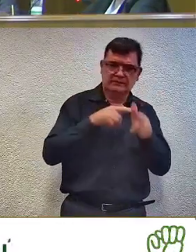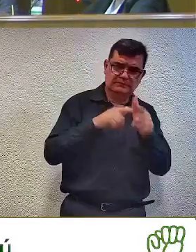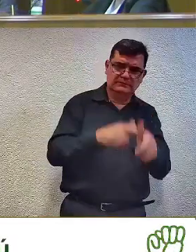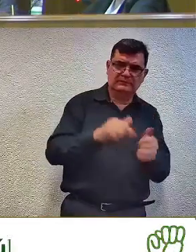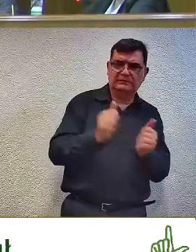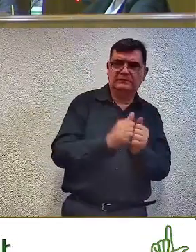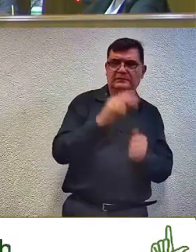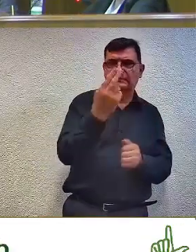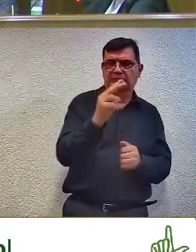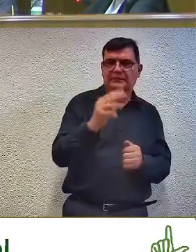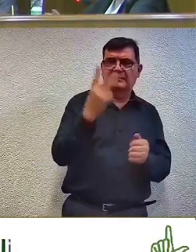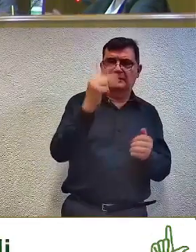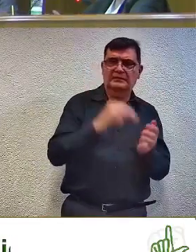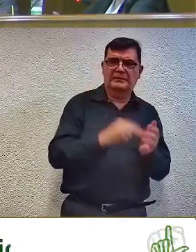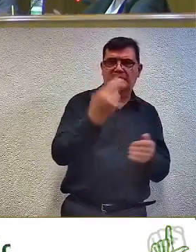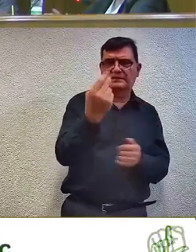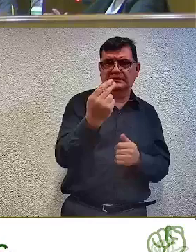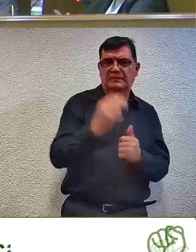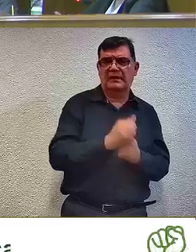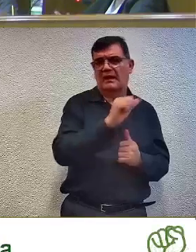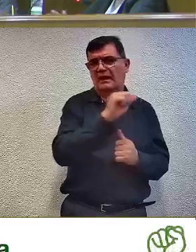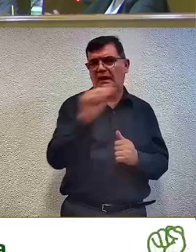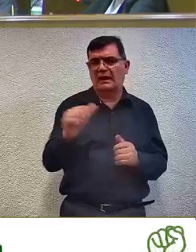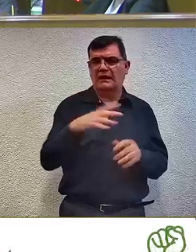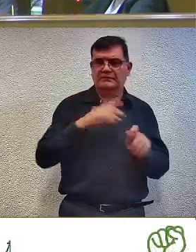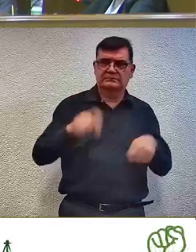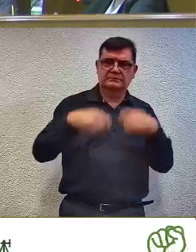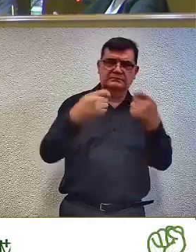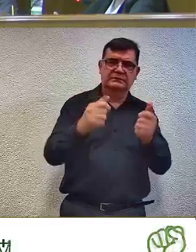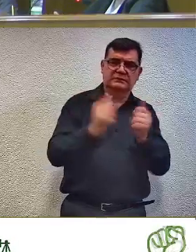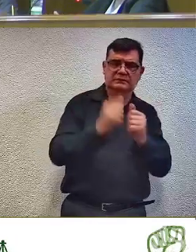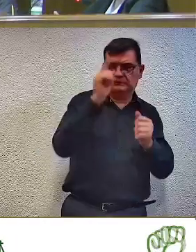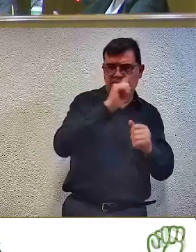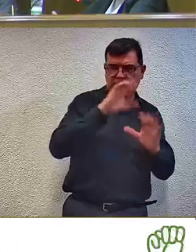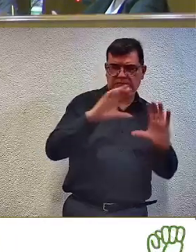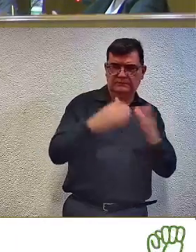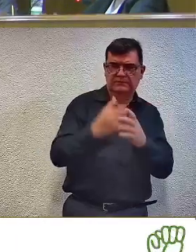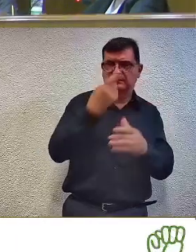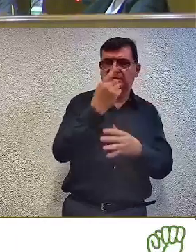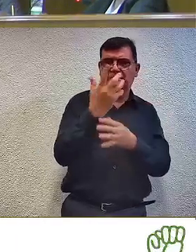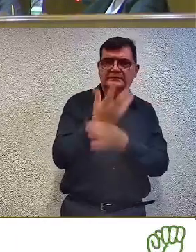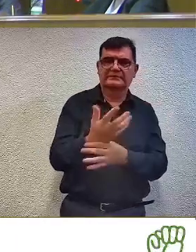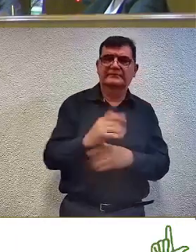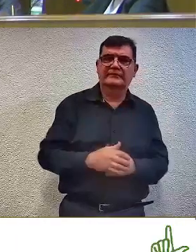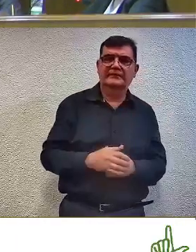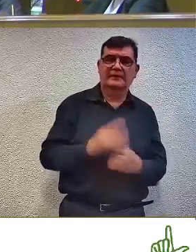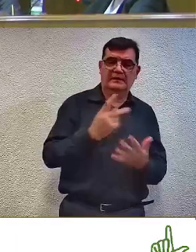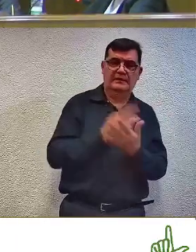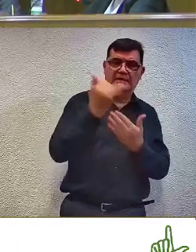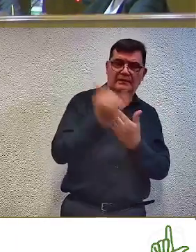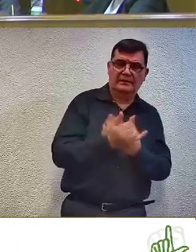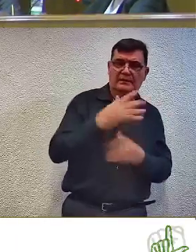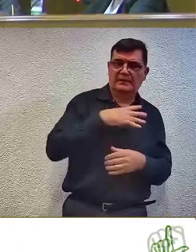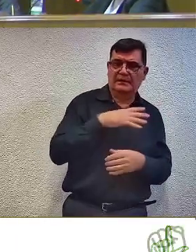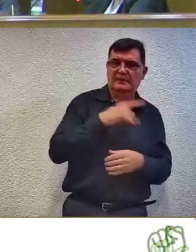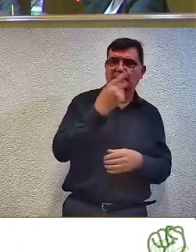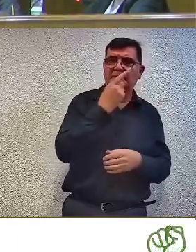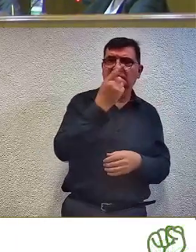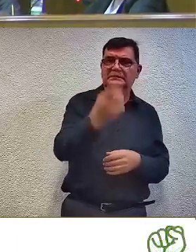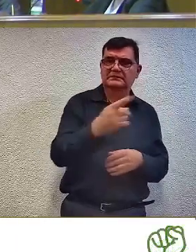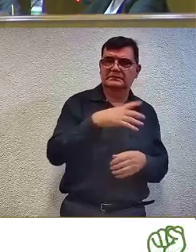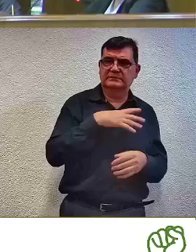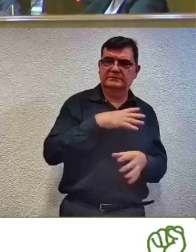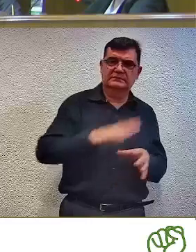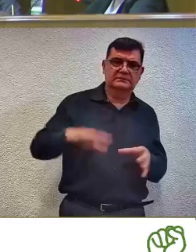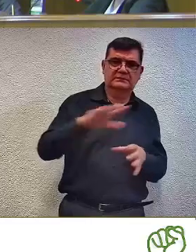de noviembre de 2025, atribuida al Consejo mencionado. En el proyecto se propone declarar fundado el agravio hecho